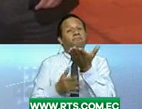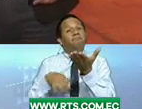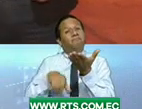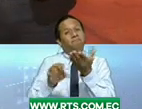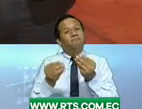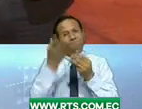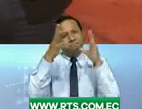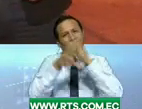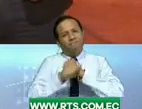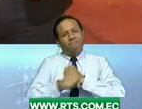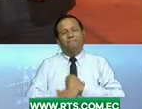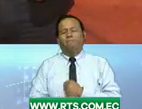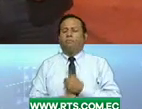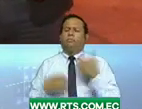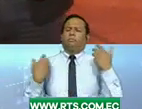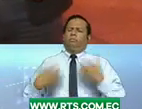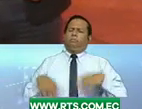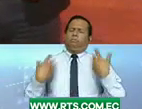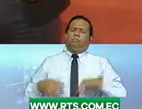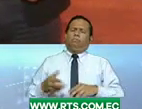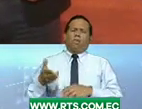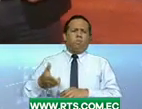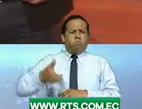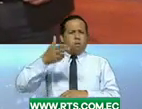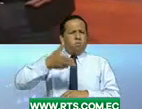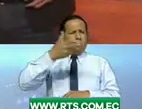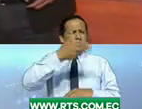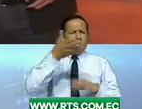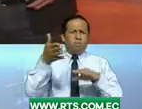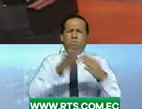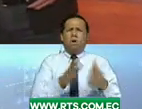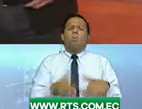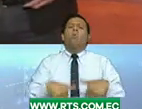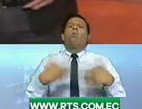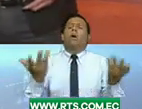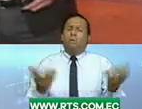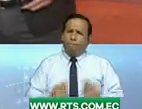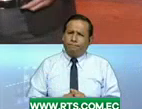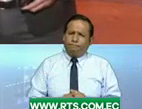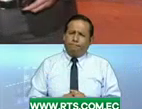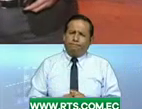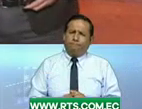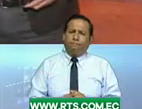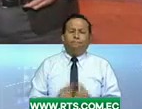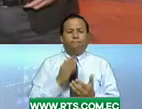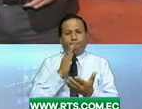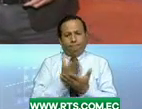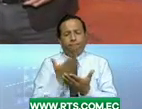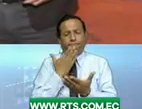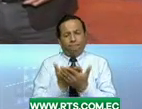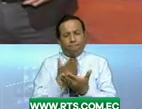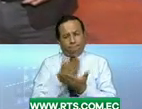Buenas noches. ¿Hasta cuándo tantos crímenes? Es la pregunta que todos nos hacemos. Gracias, Julio César. Nos vamos a una pausa. Ya regresamos.